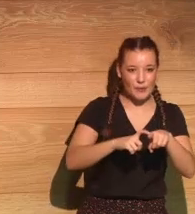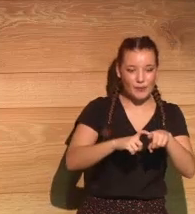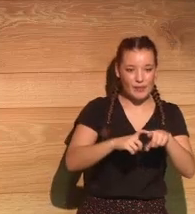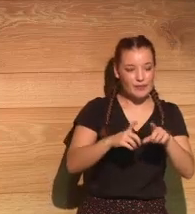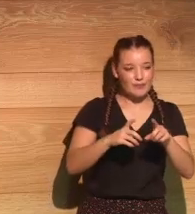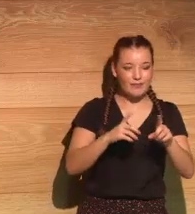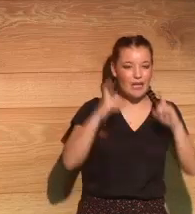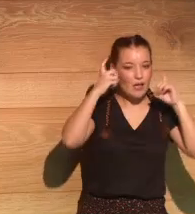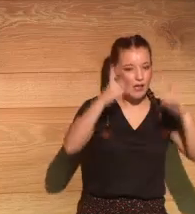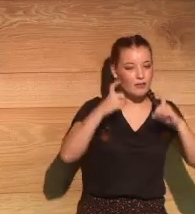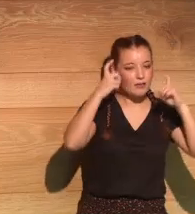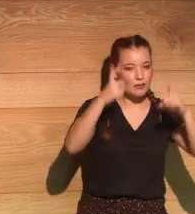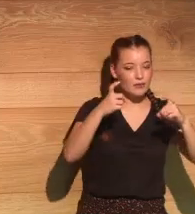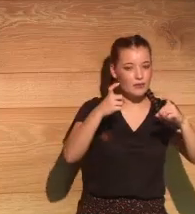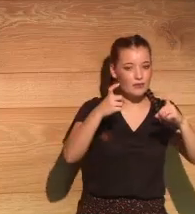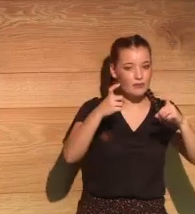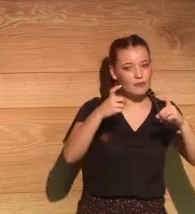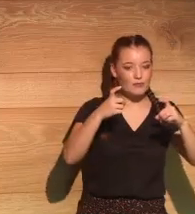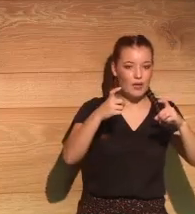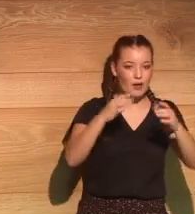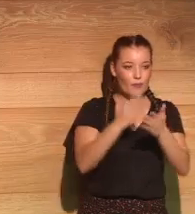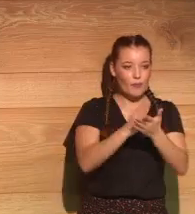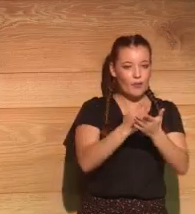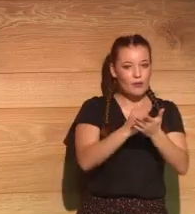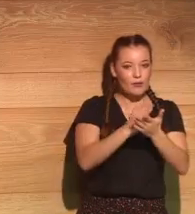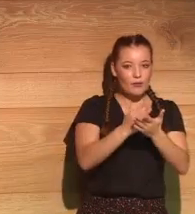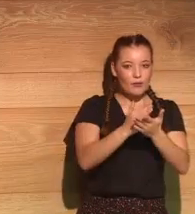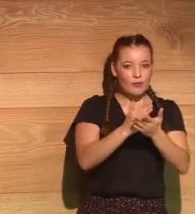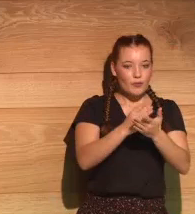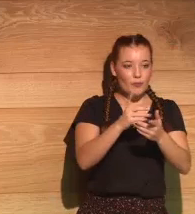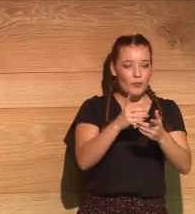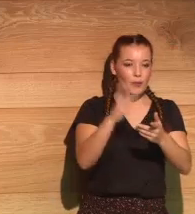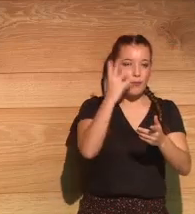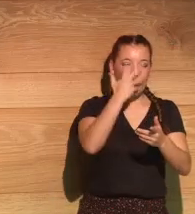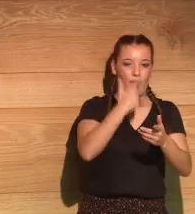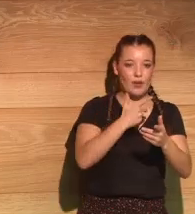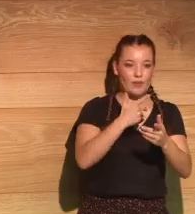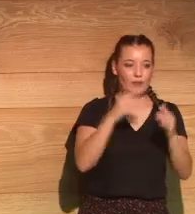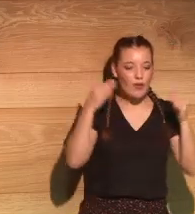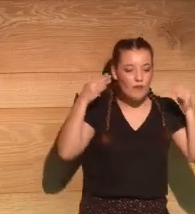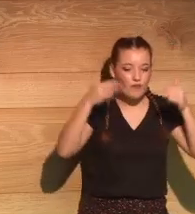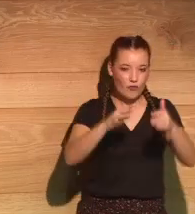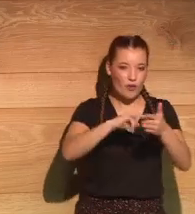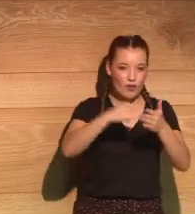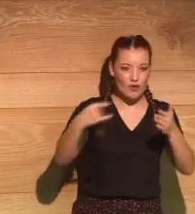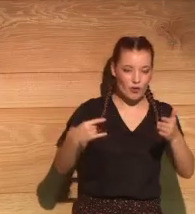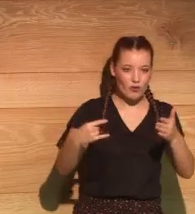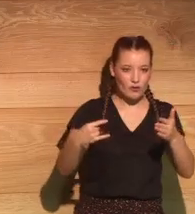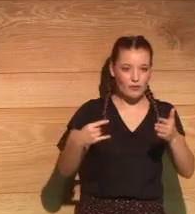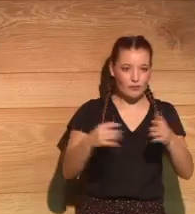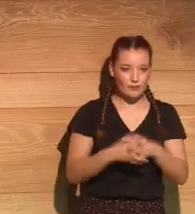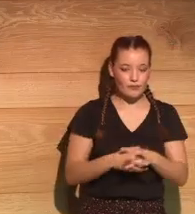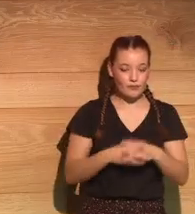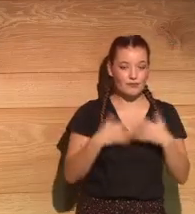mainstream demandas políticas multitudinarias, pero los medios prefieren un enfoque tecnológico. Y así, por ejemplo, se llamó en